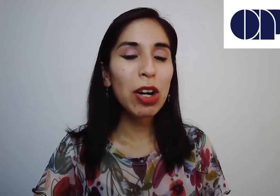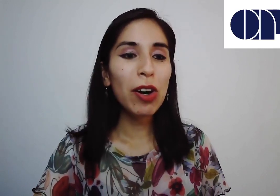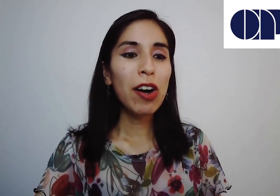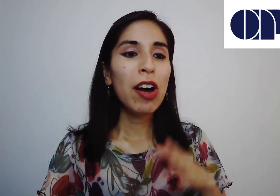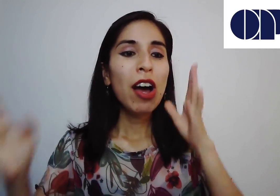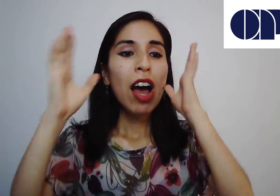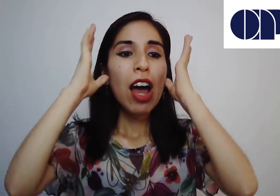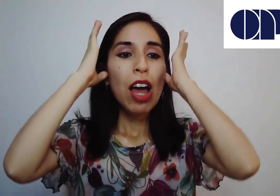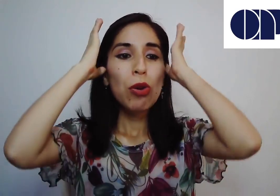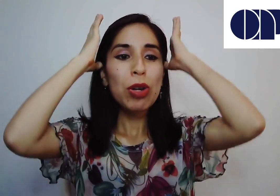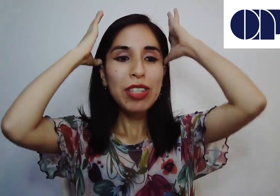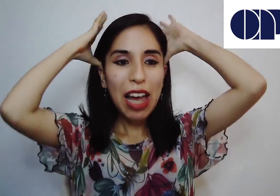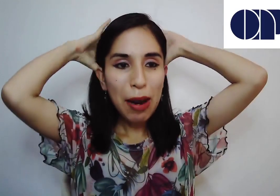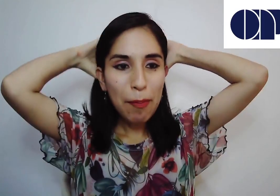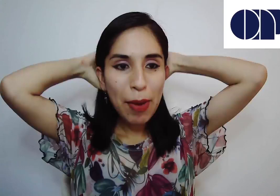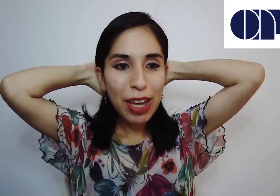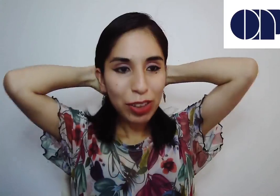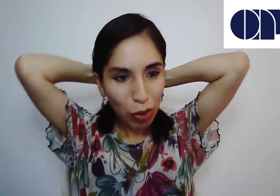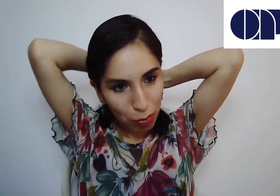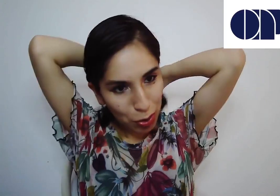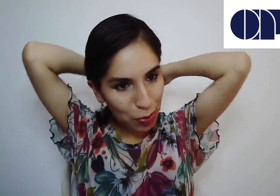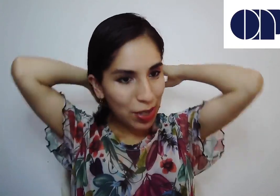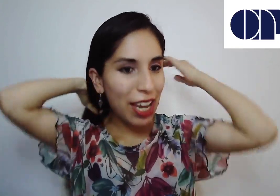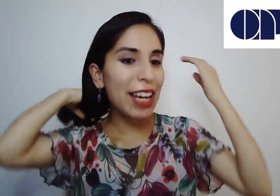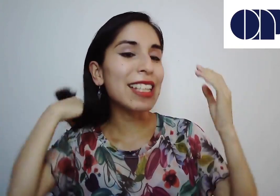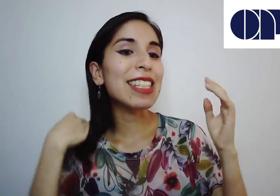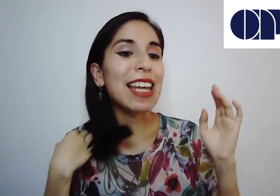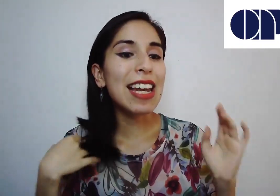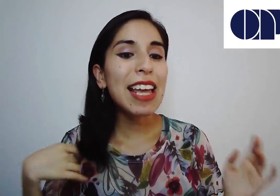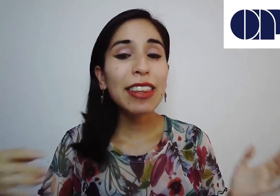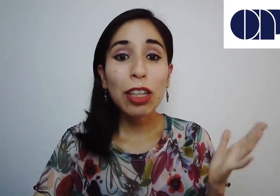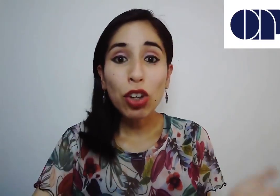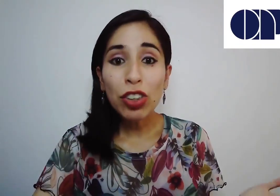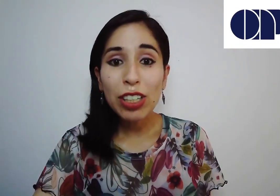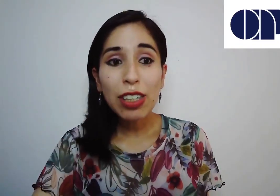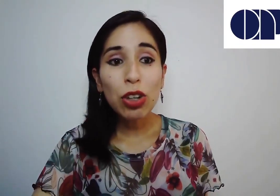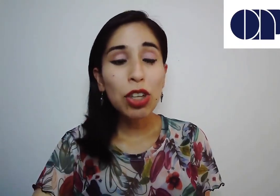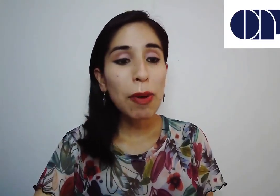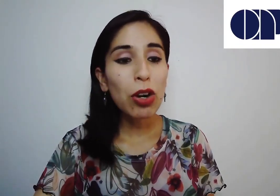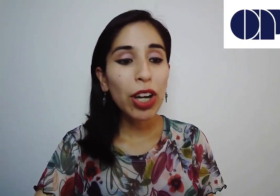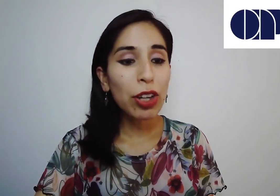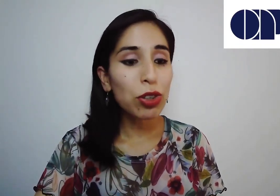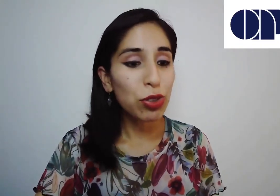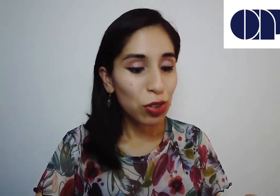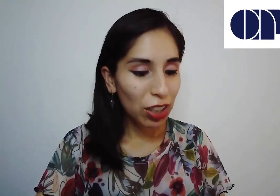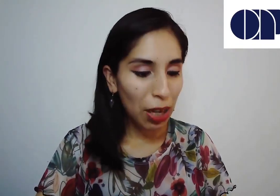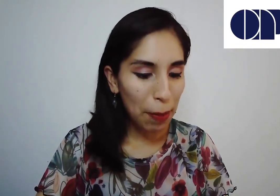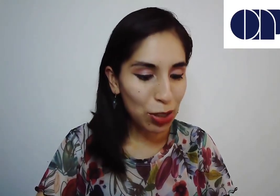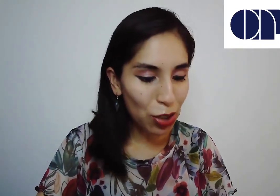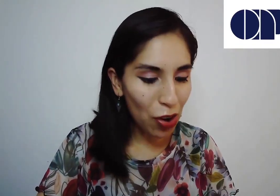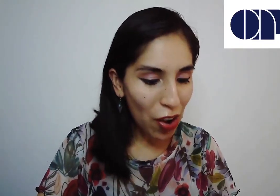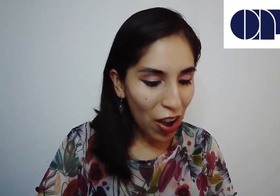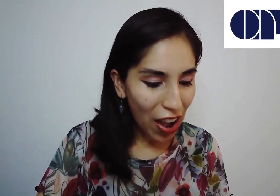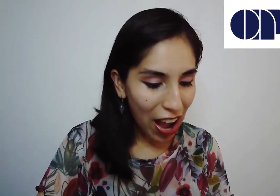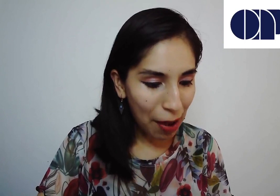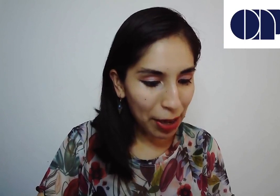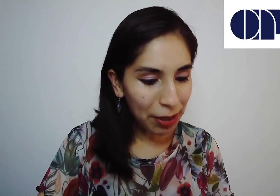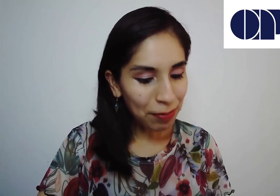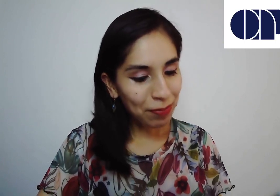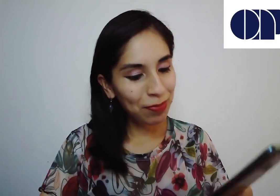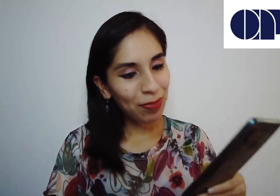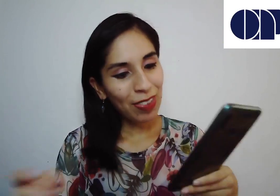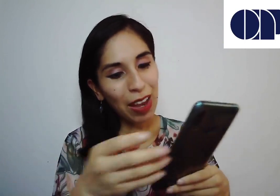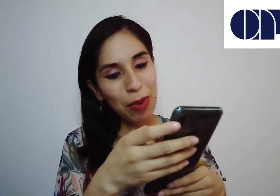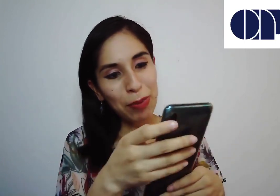domingo luis alberto muy bien excelente donde están los demás logrados que pasó a